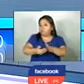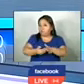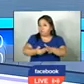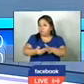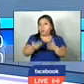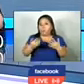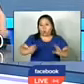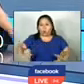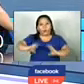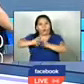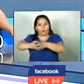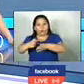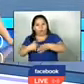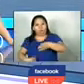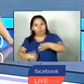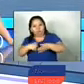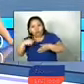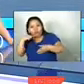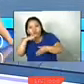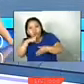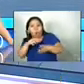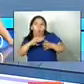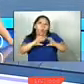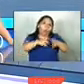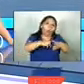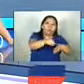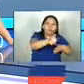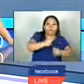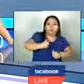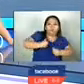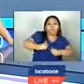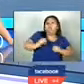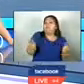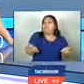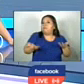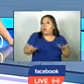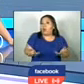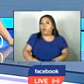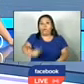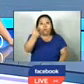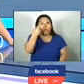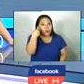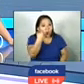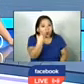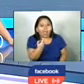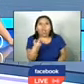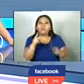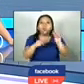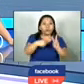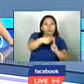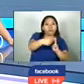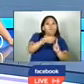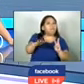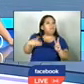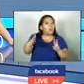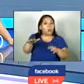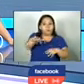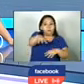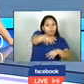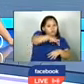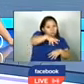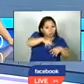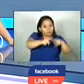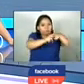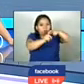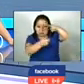Diversos cuerpos de socorro junto con el ejército continuaron hoy la búsqueda de dos personas que desaparecieron en el lago de Ilopango y el